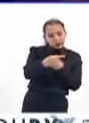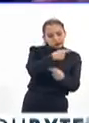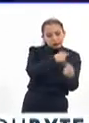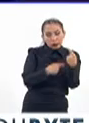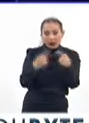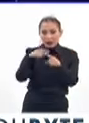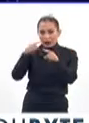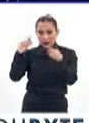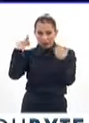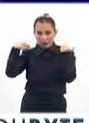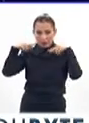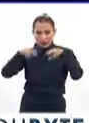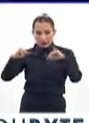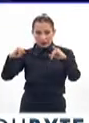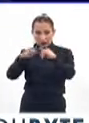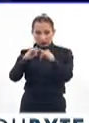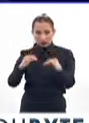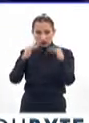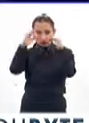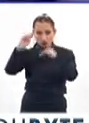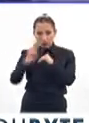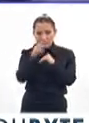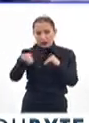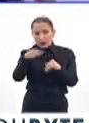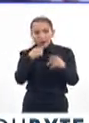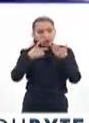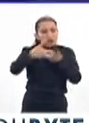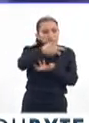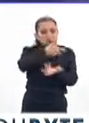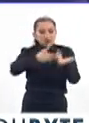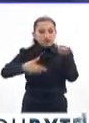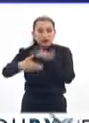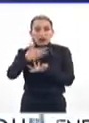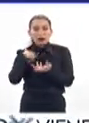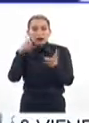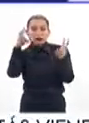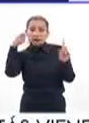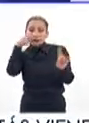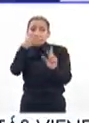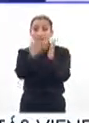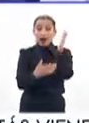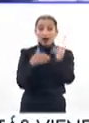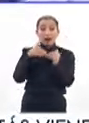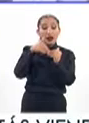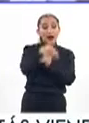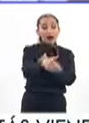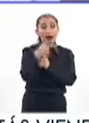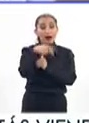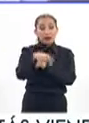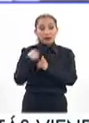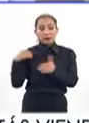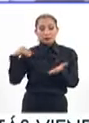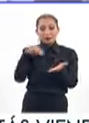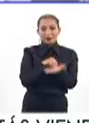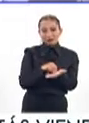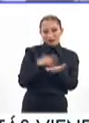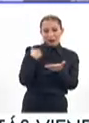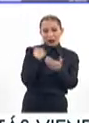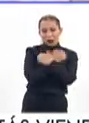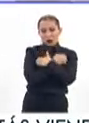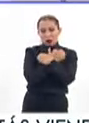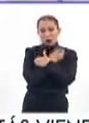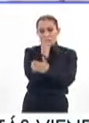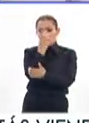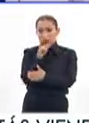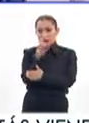varios representantes de instituciones de educación superior para intercambiar diálogos sobre los retos que se presentan durante la implementación de la